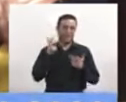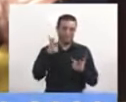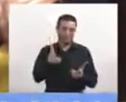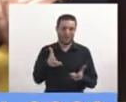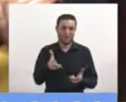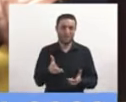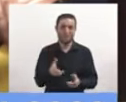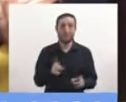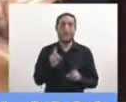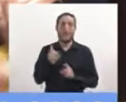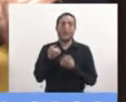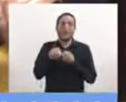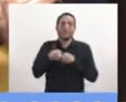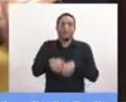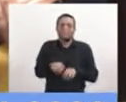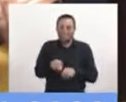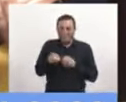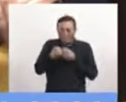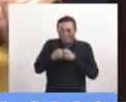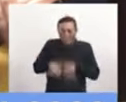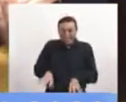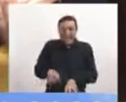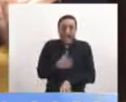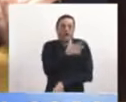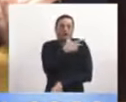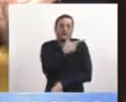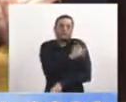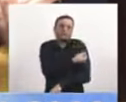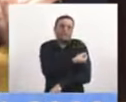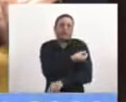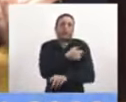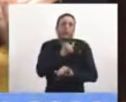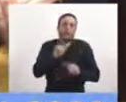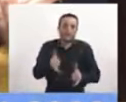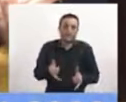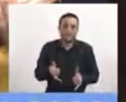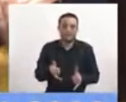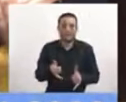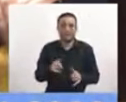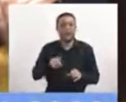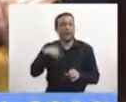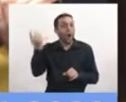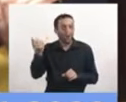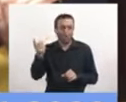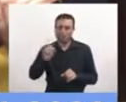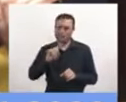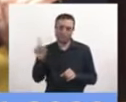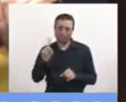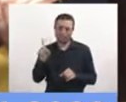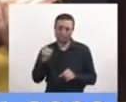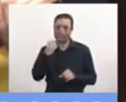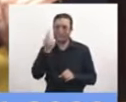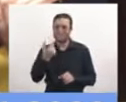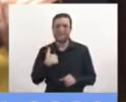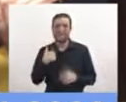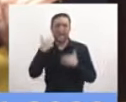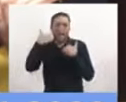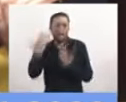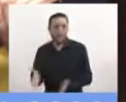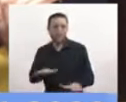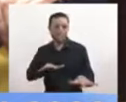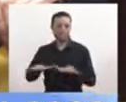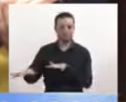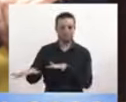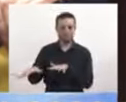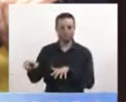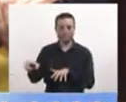de la vacuna, puede ser los que se vacunaron después que salió en The Lancet que la vacuna es segura y se saltaron la fila, son unos canallas. Hace poco estaba leyendo